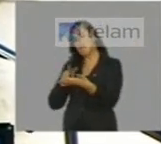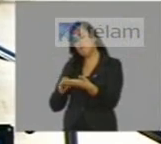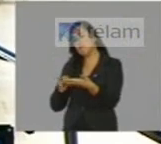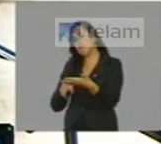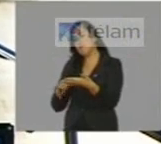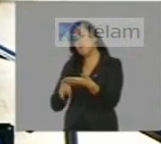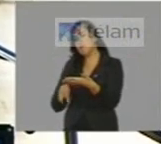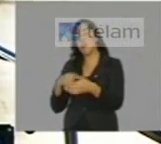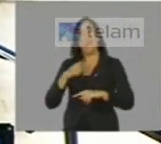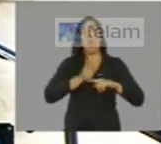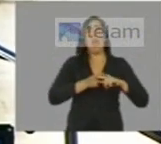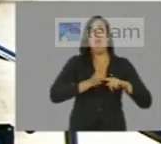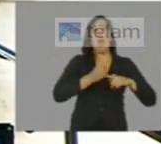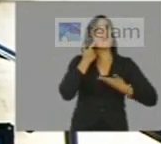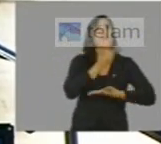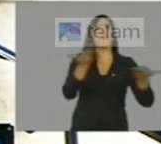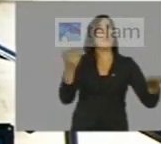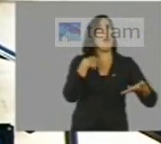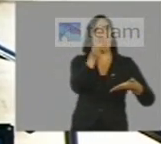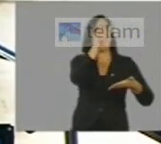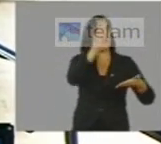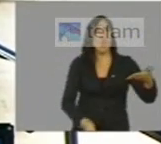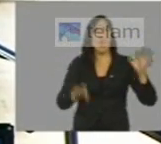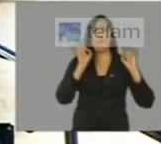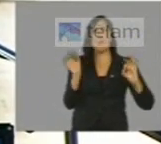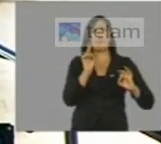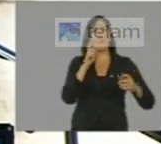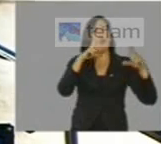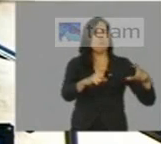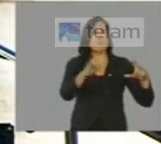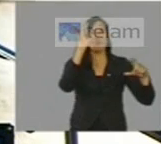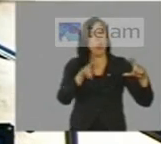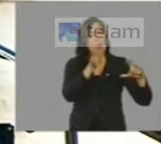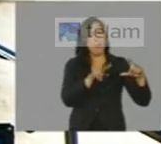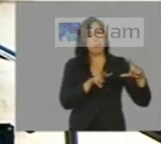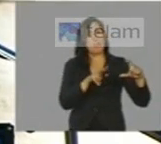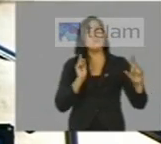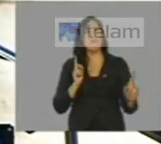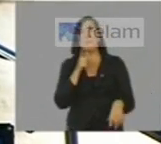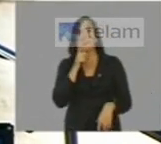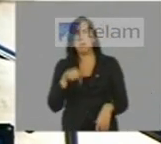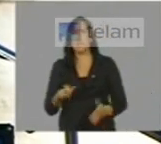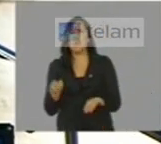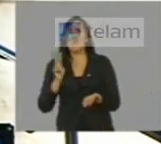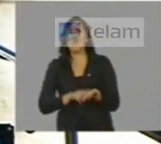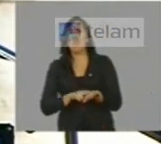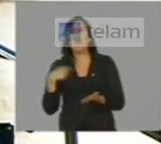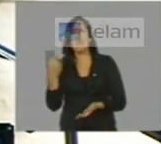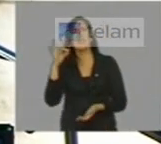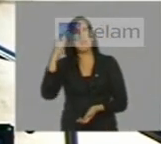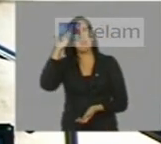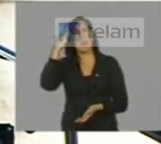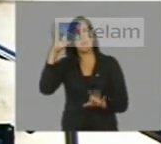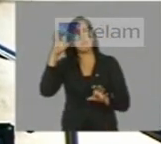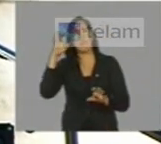que no había leído en el acto, pero que me parece que es pertinente que recordemos. Esto